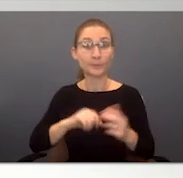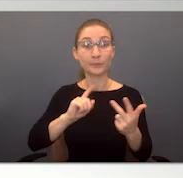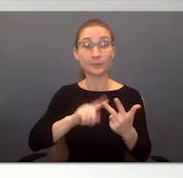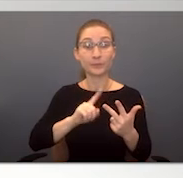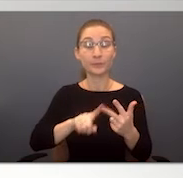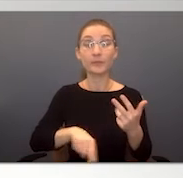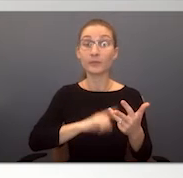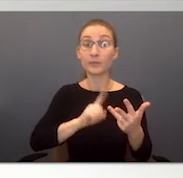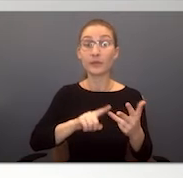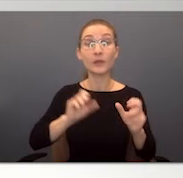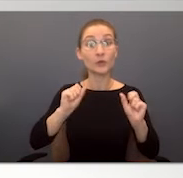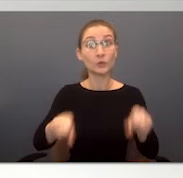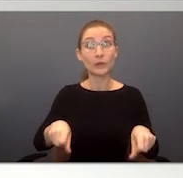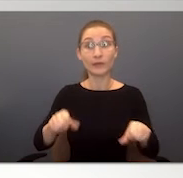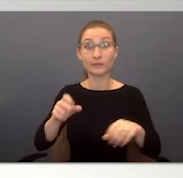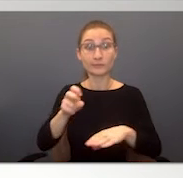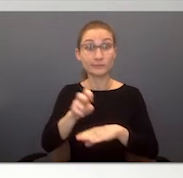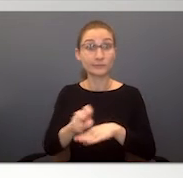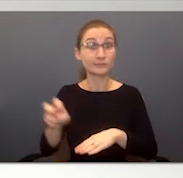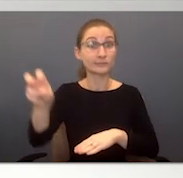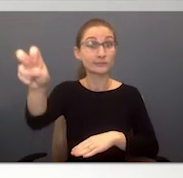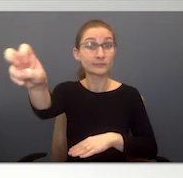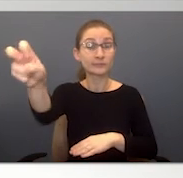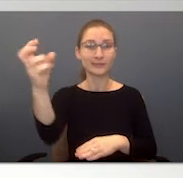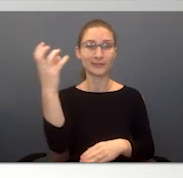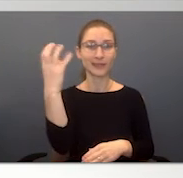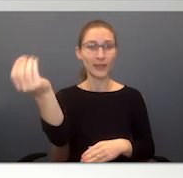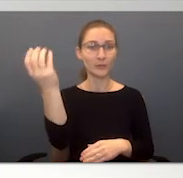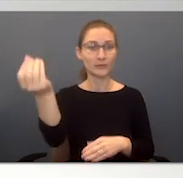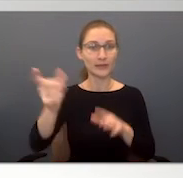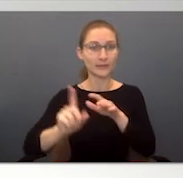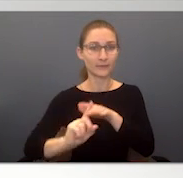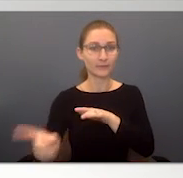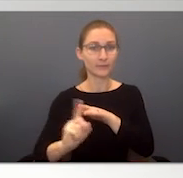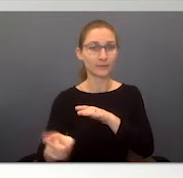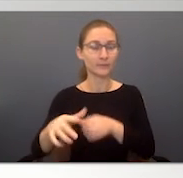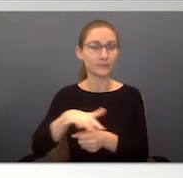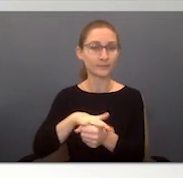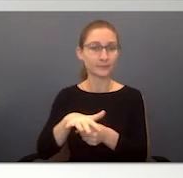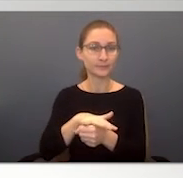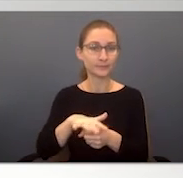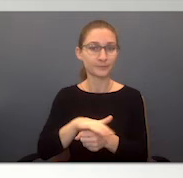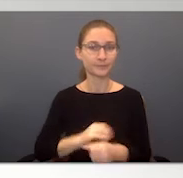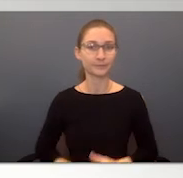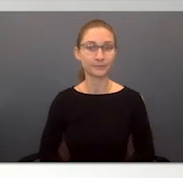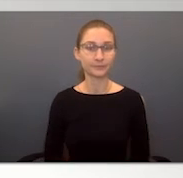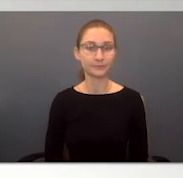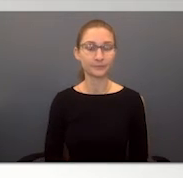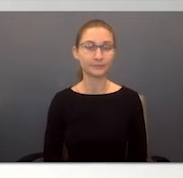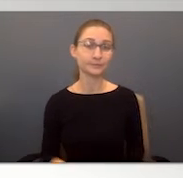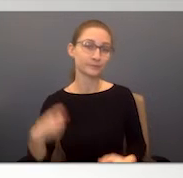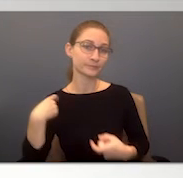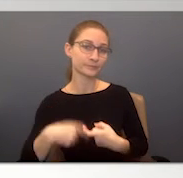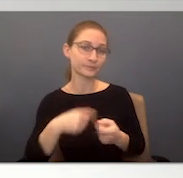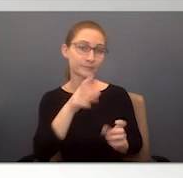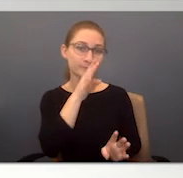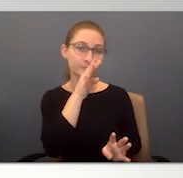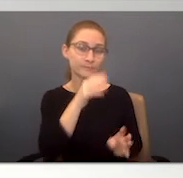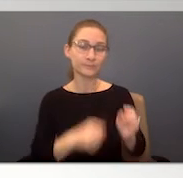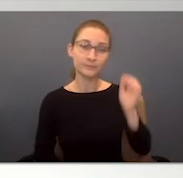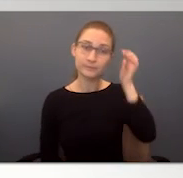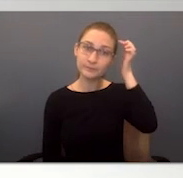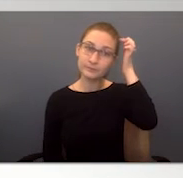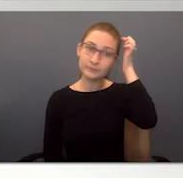So refugios especiales, para necesidades especiales, perdóname. Cuando yo hice la